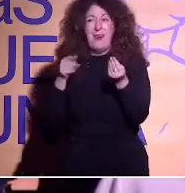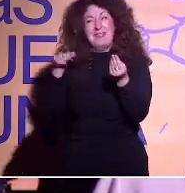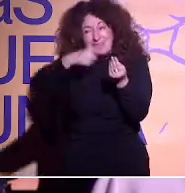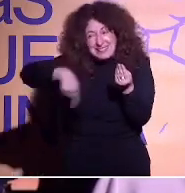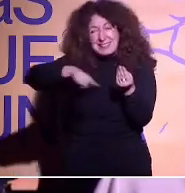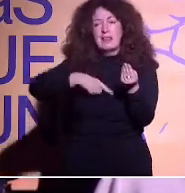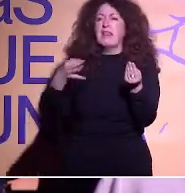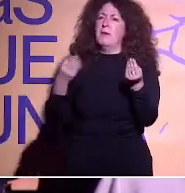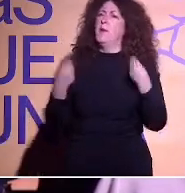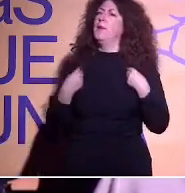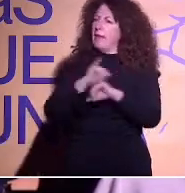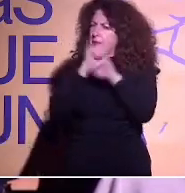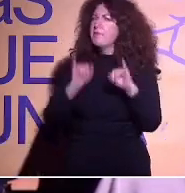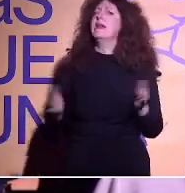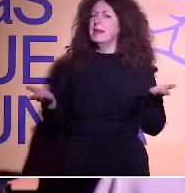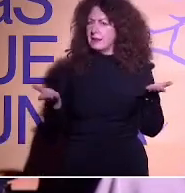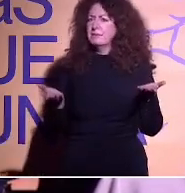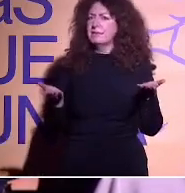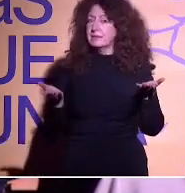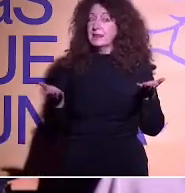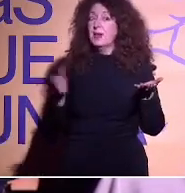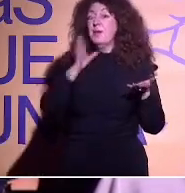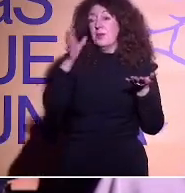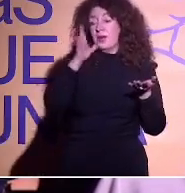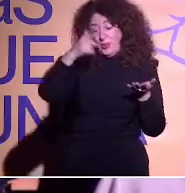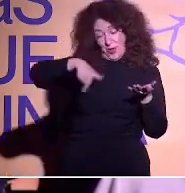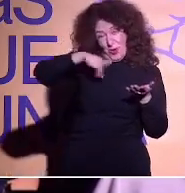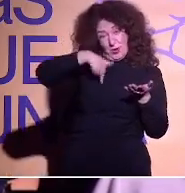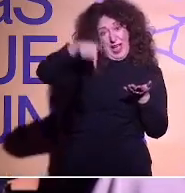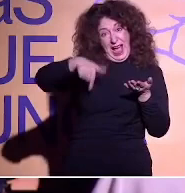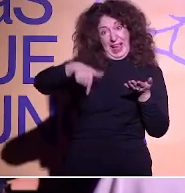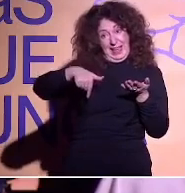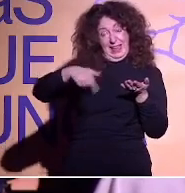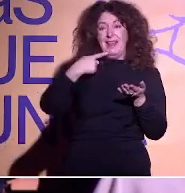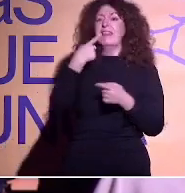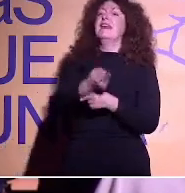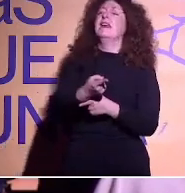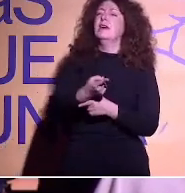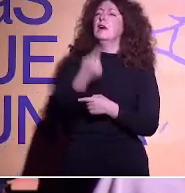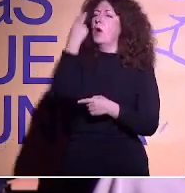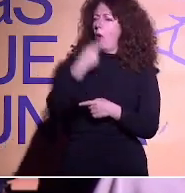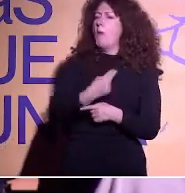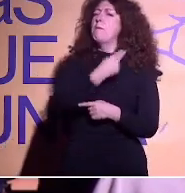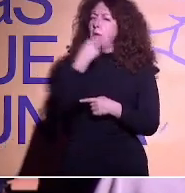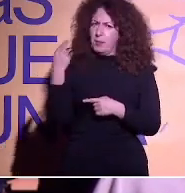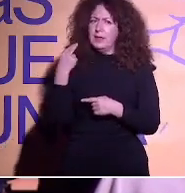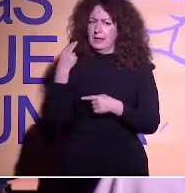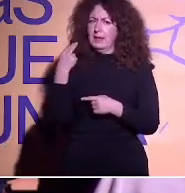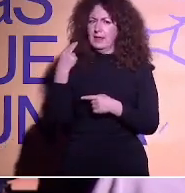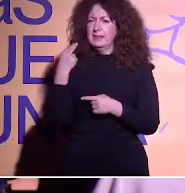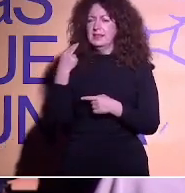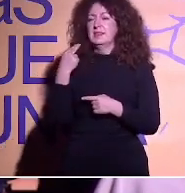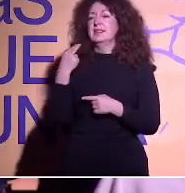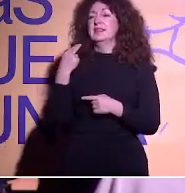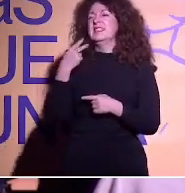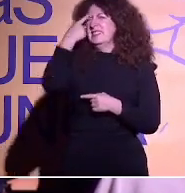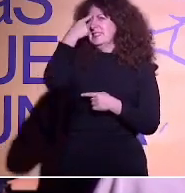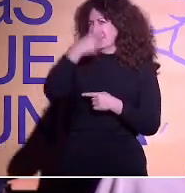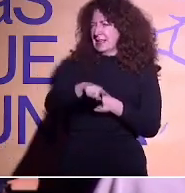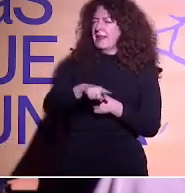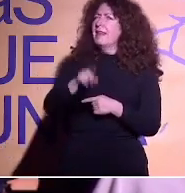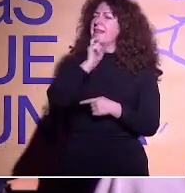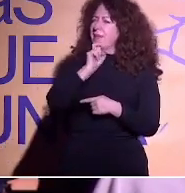y con ese objetivo nosotras hoy aquí queremos deciros que estamos comprometidas que sabemos que es